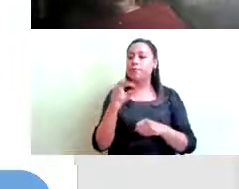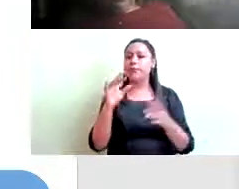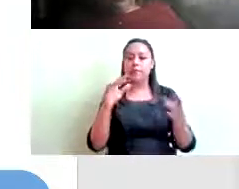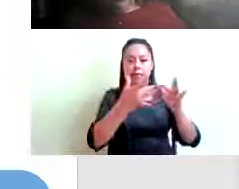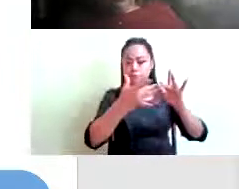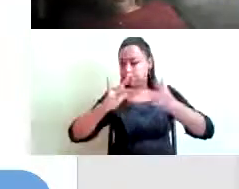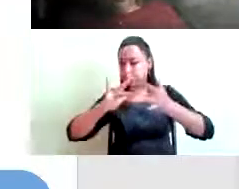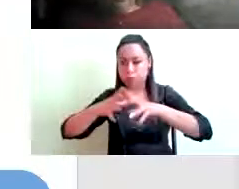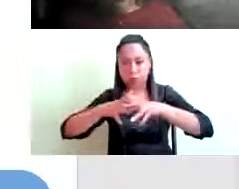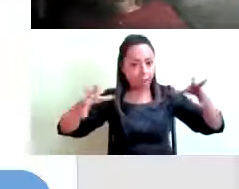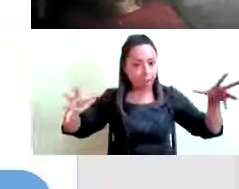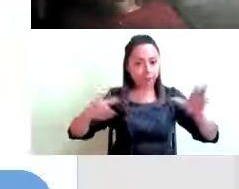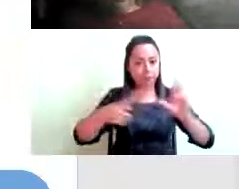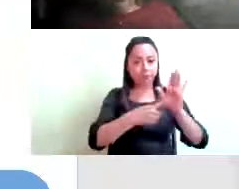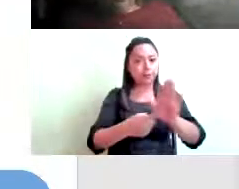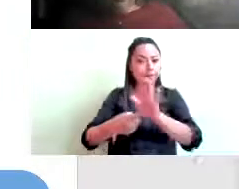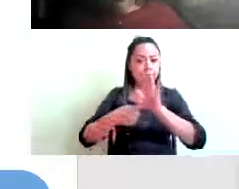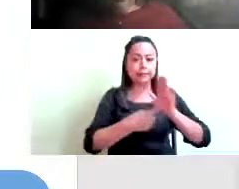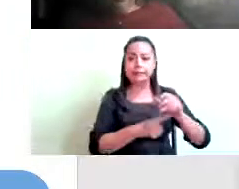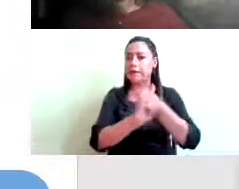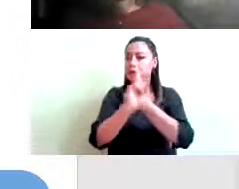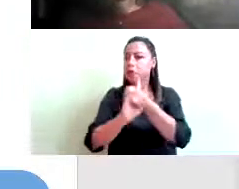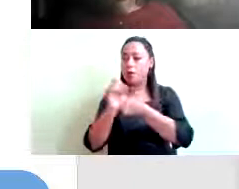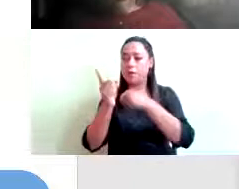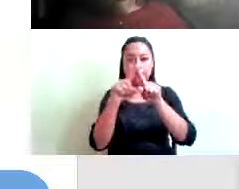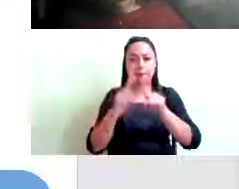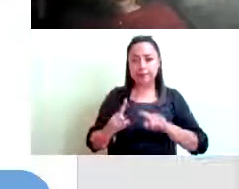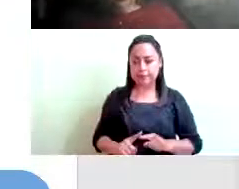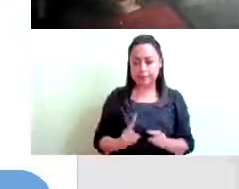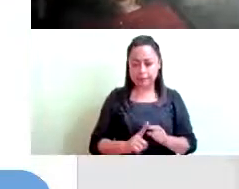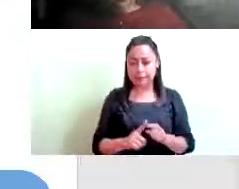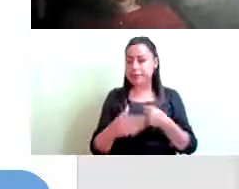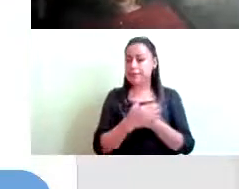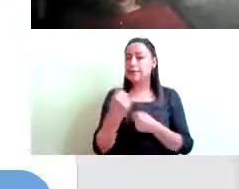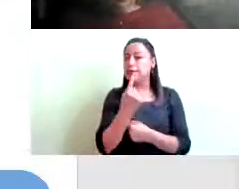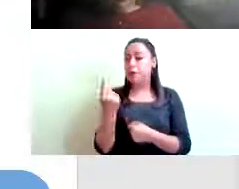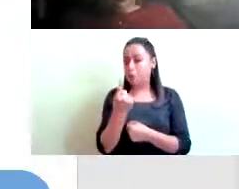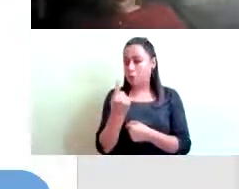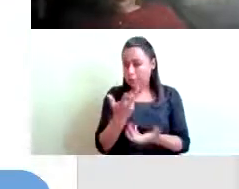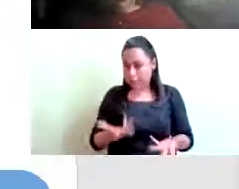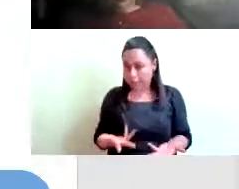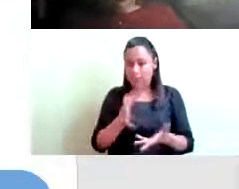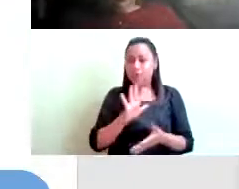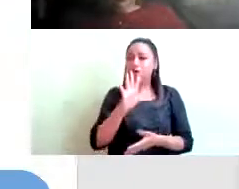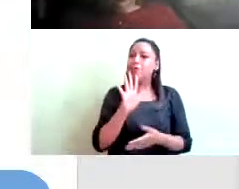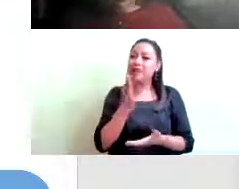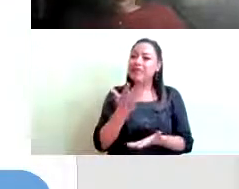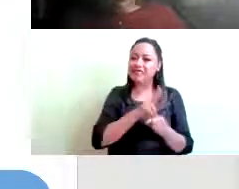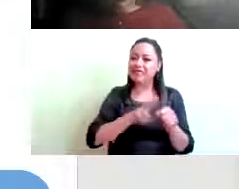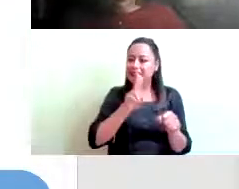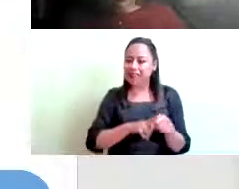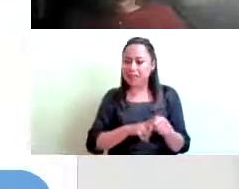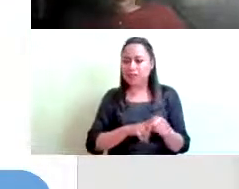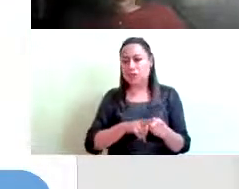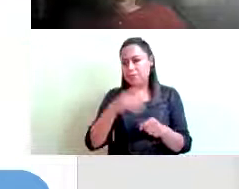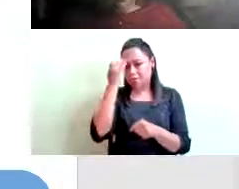que sabemos que presenta problemas derivados de su desgaste natural después de tantos